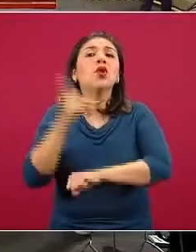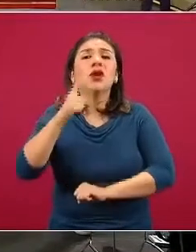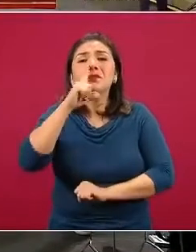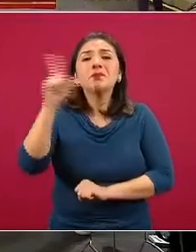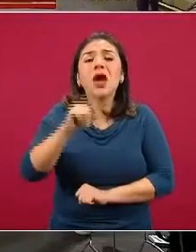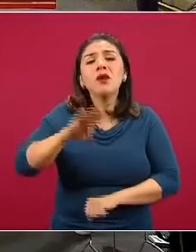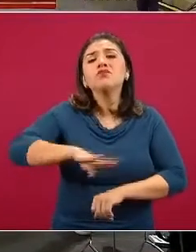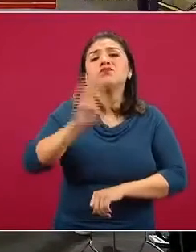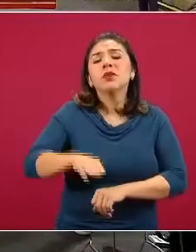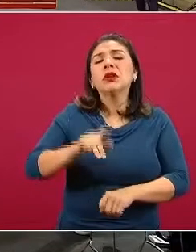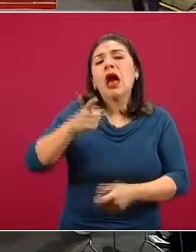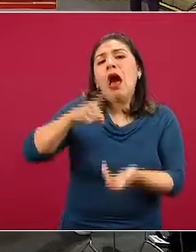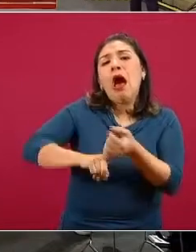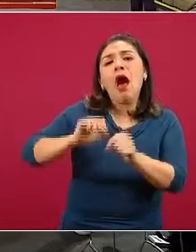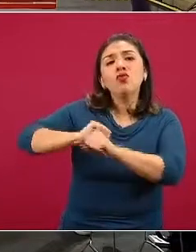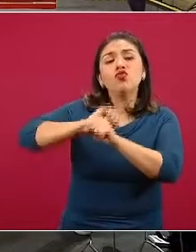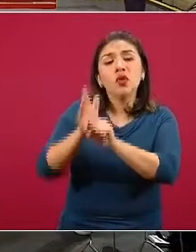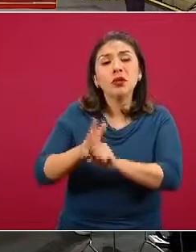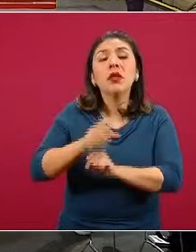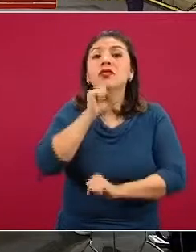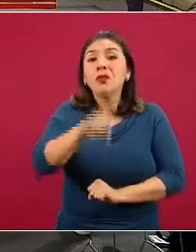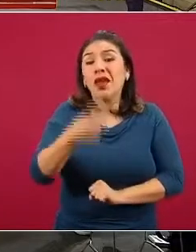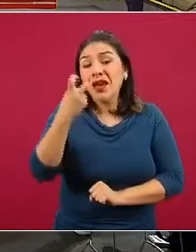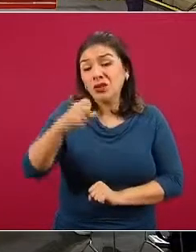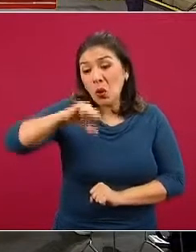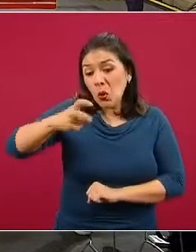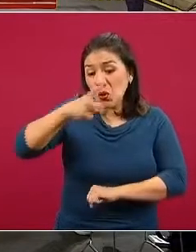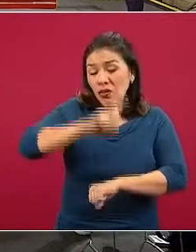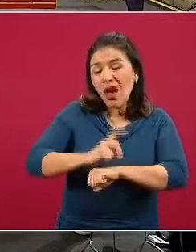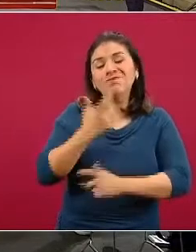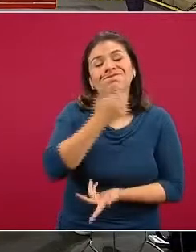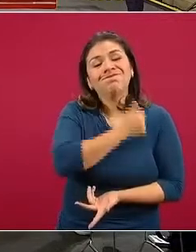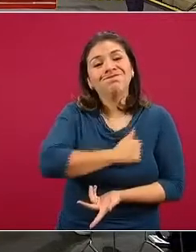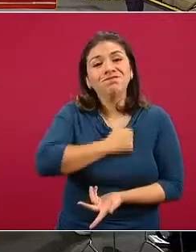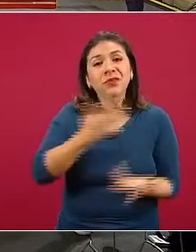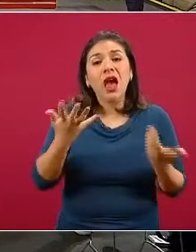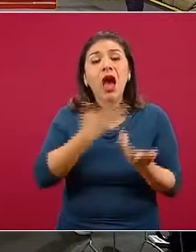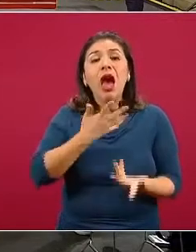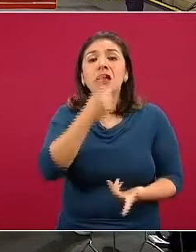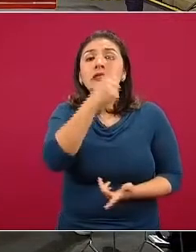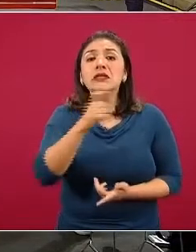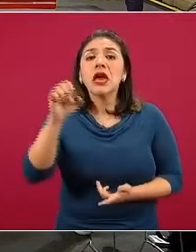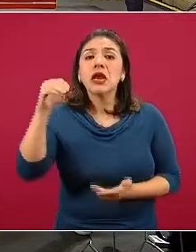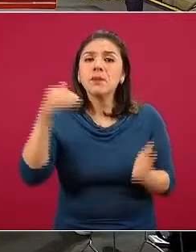las complicaciones y lamentablemente para el día de hoy son